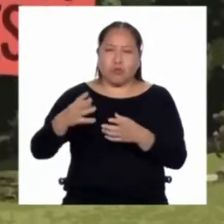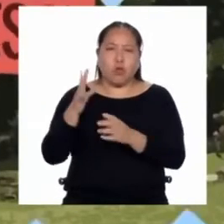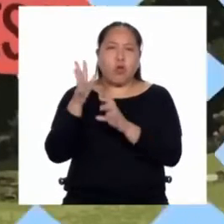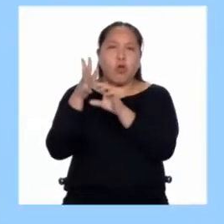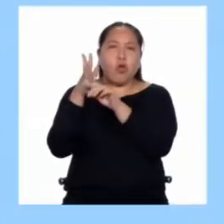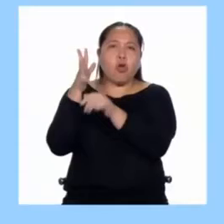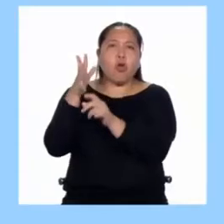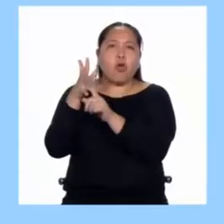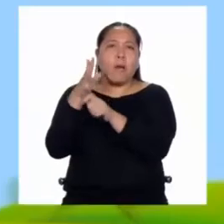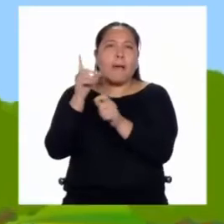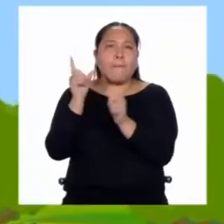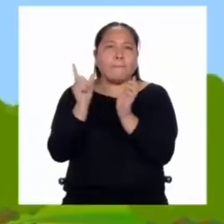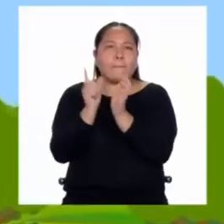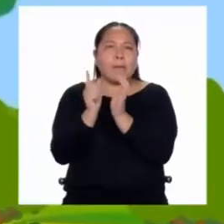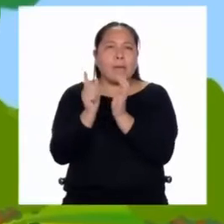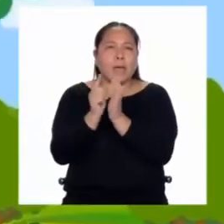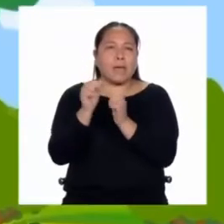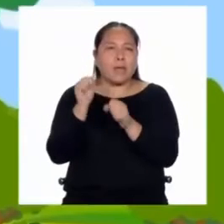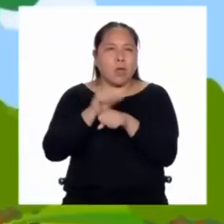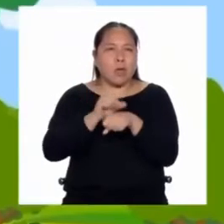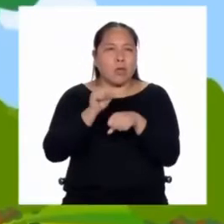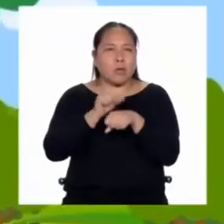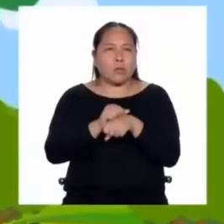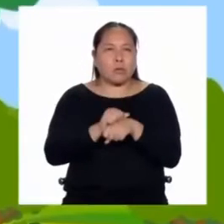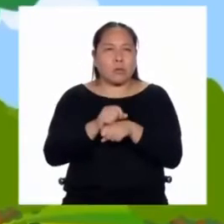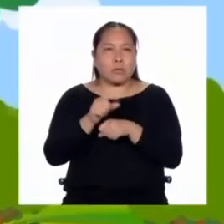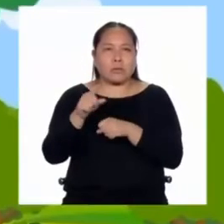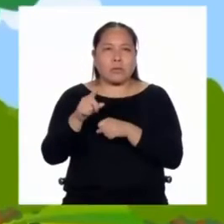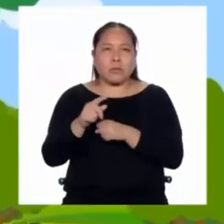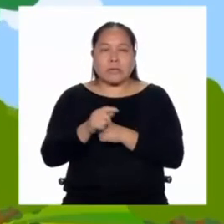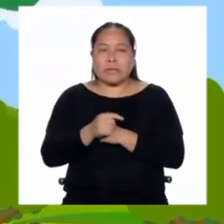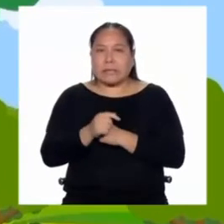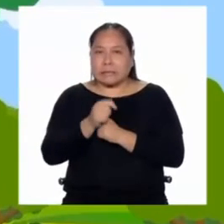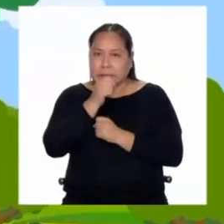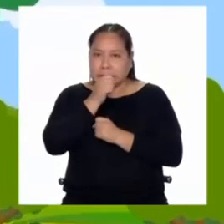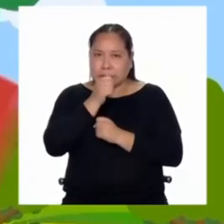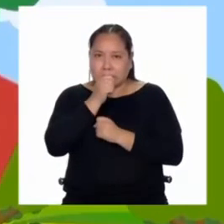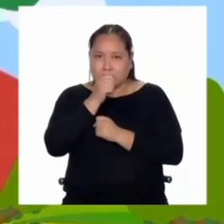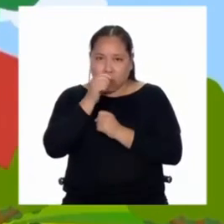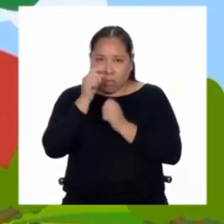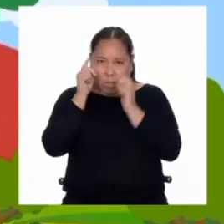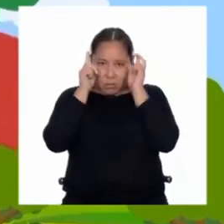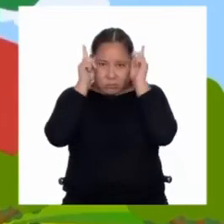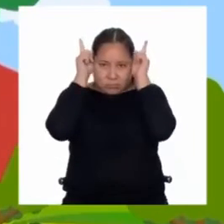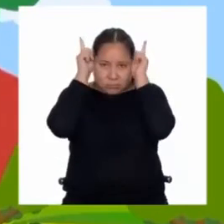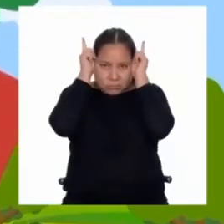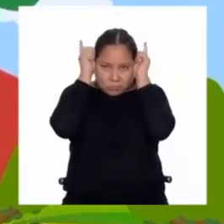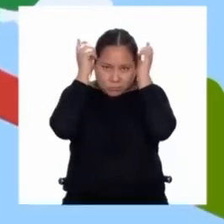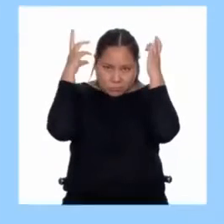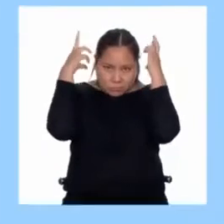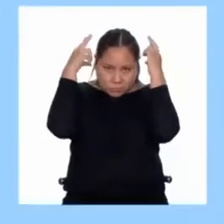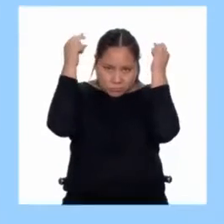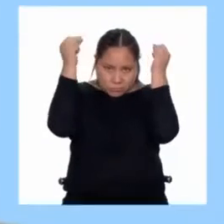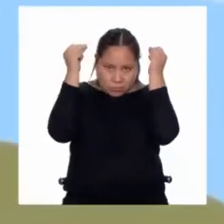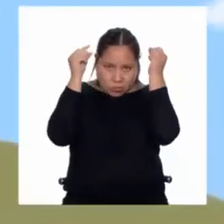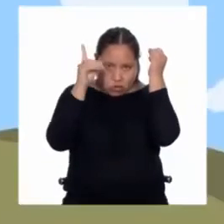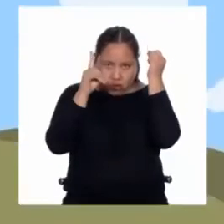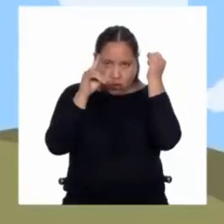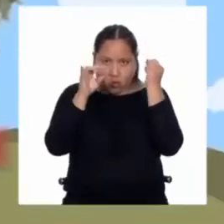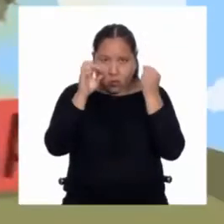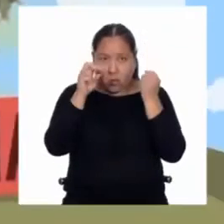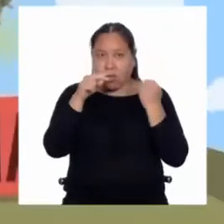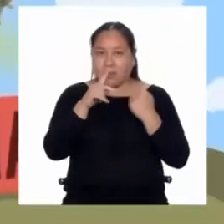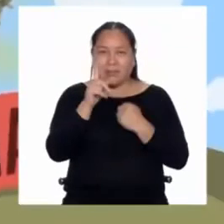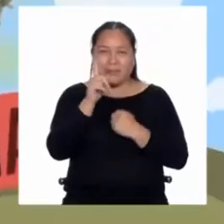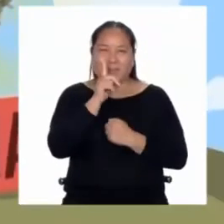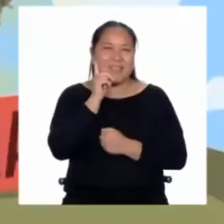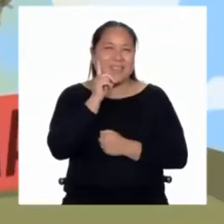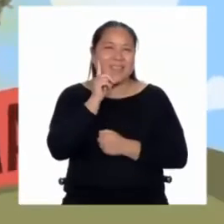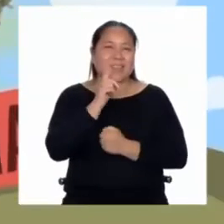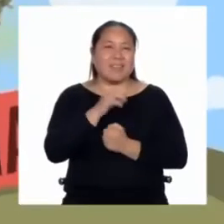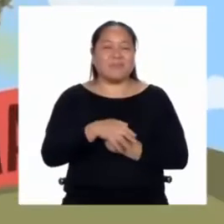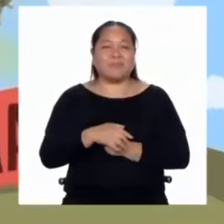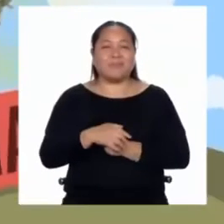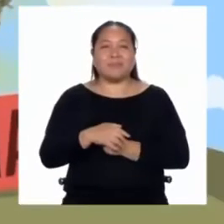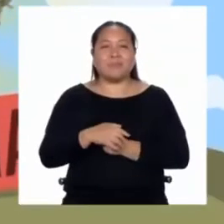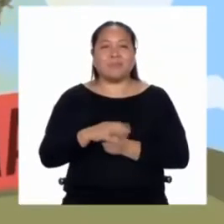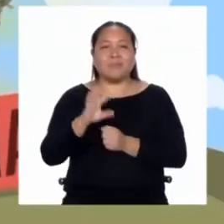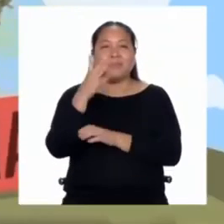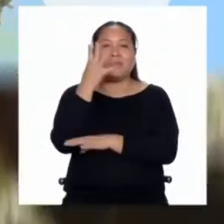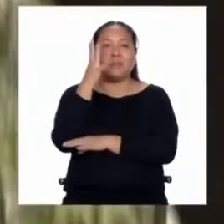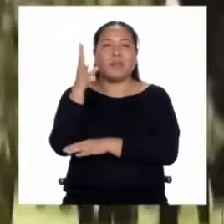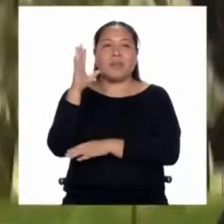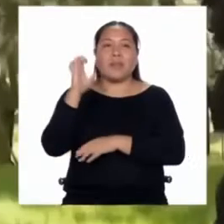pequeñas y duras, donde probablemente se escondan los duendes. No, mentira. Aquí la vegetación típica es el